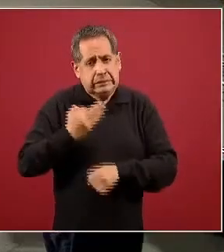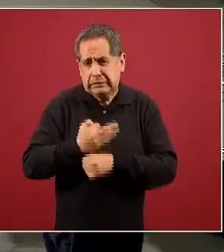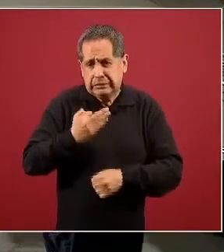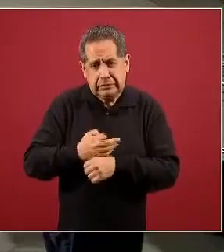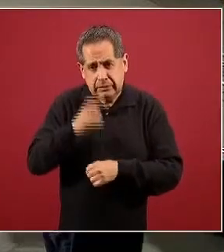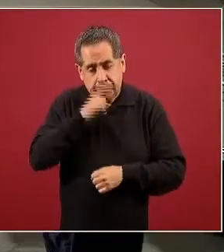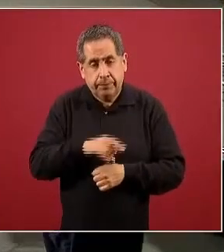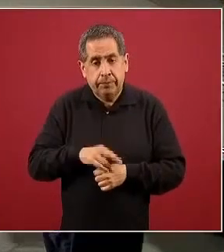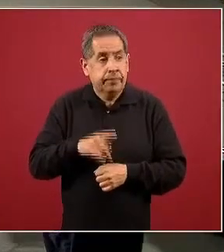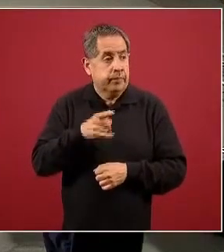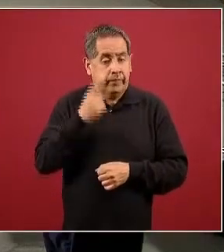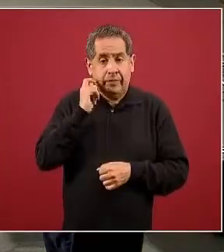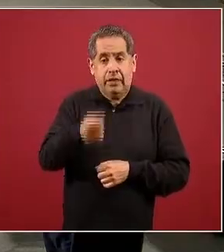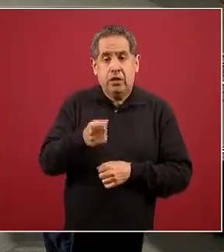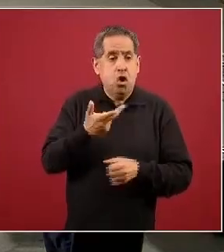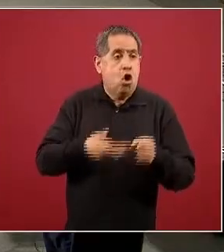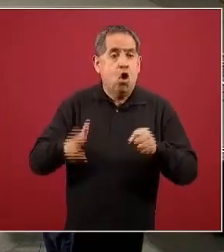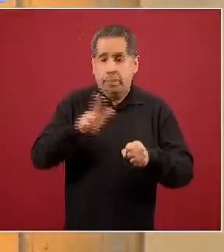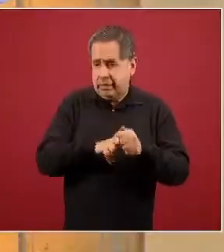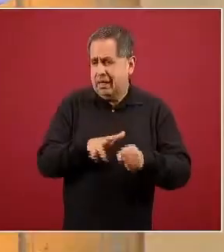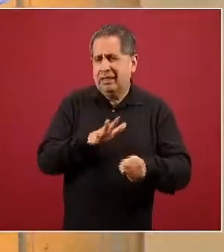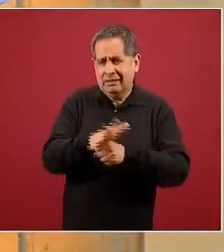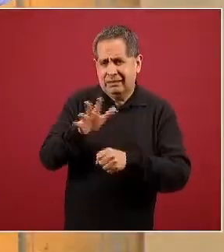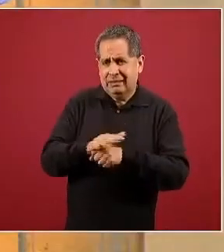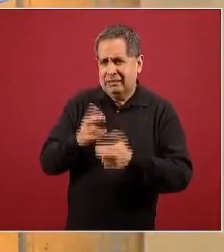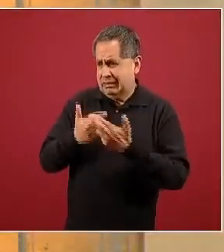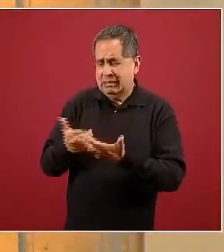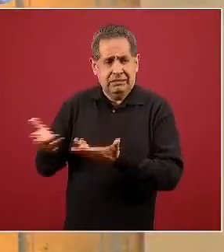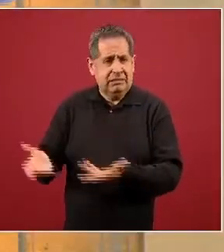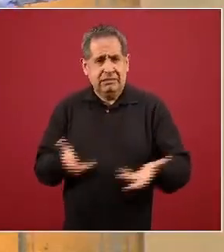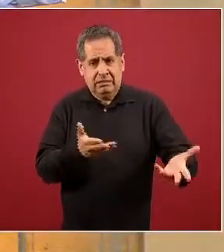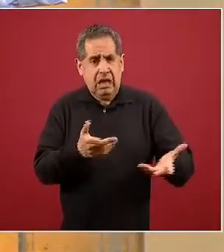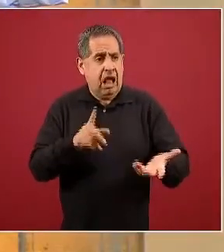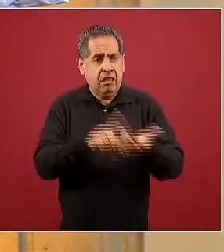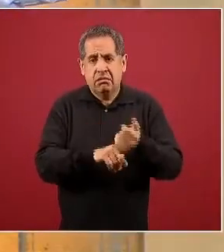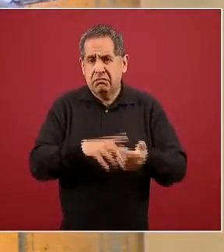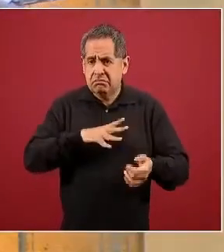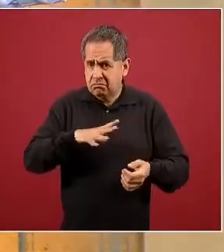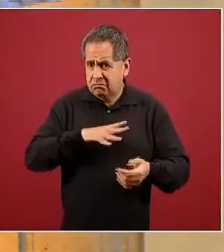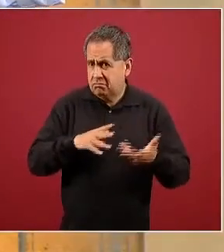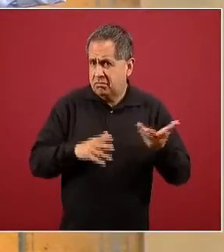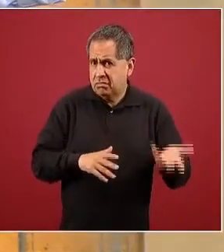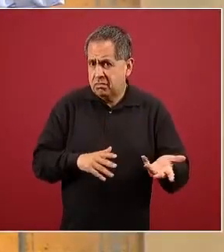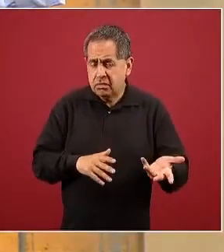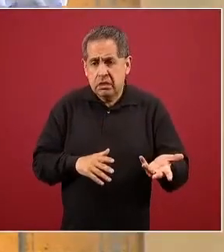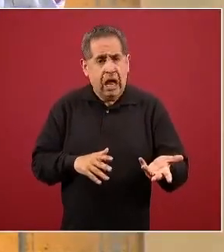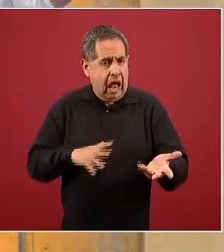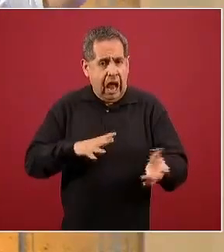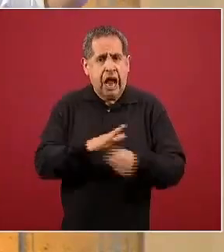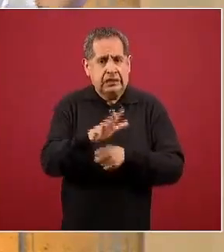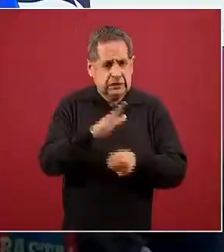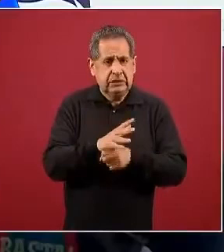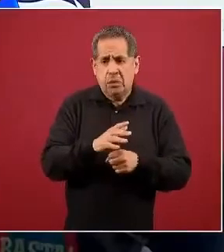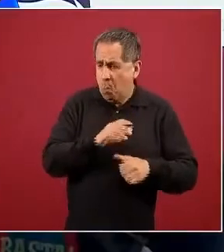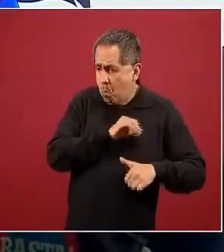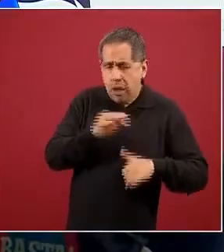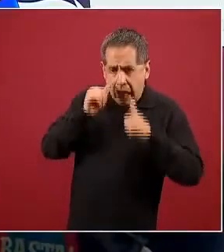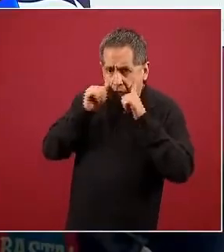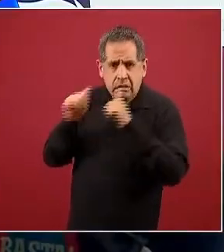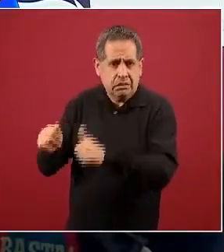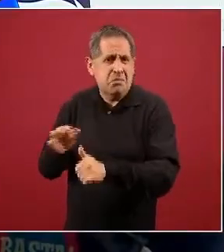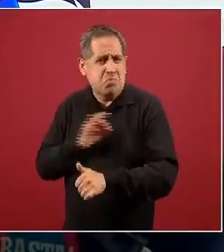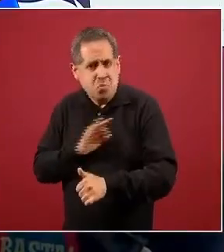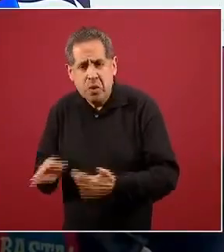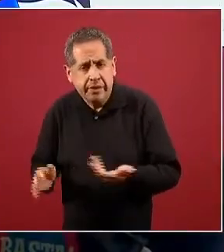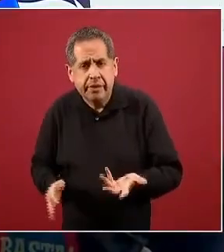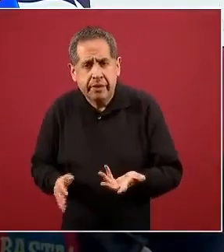vimos que la ocupación hospitalaria en general hay suficiencia para